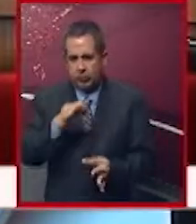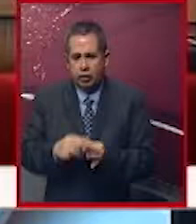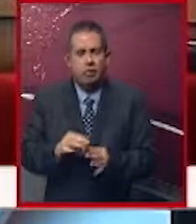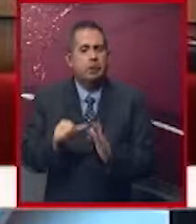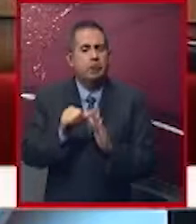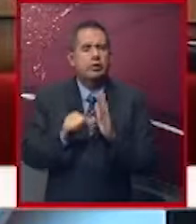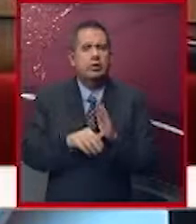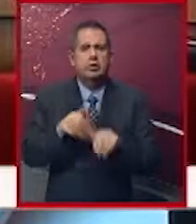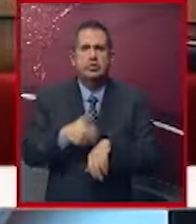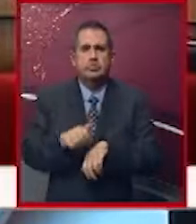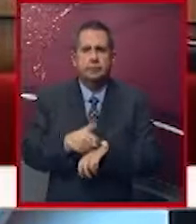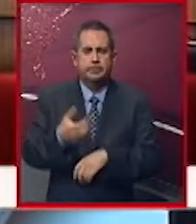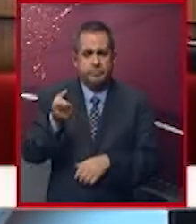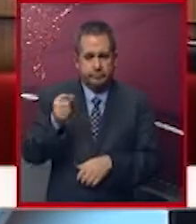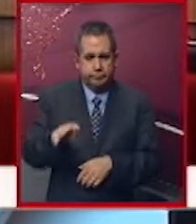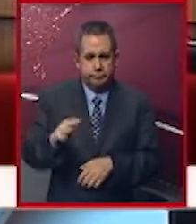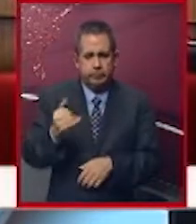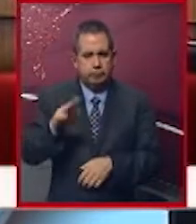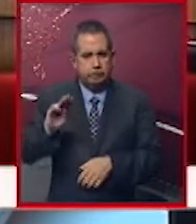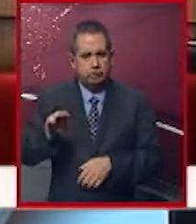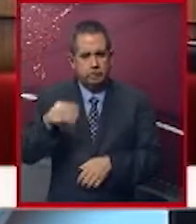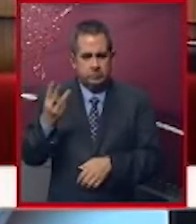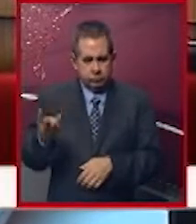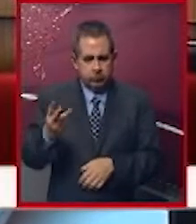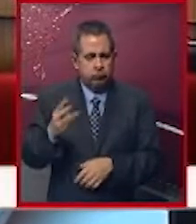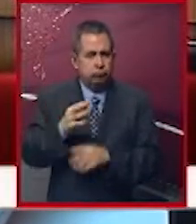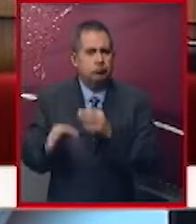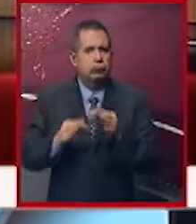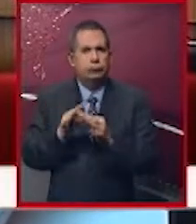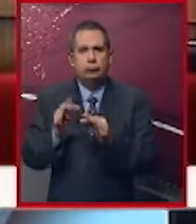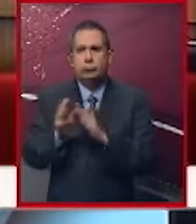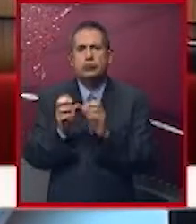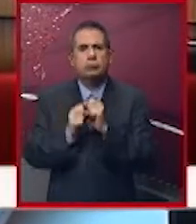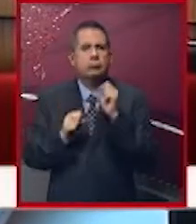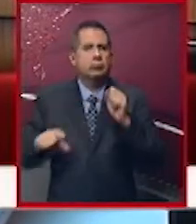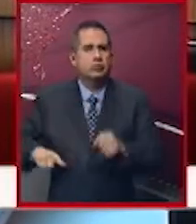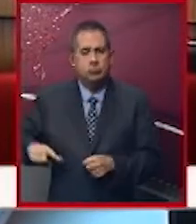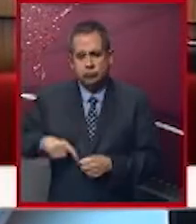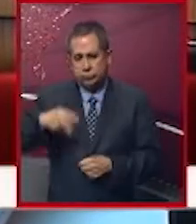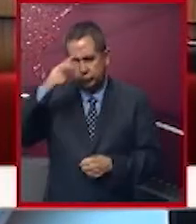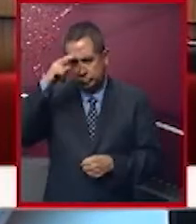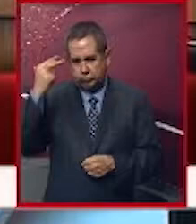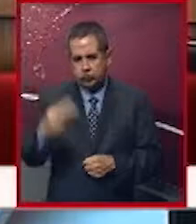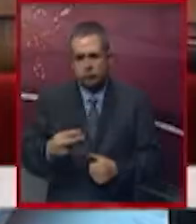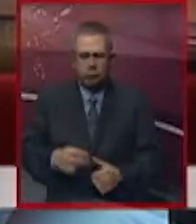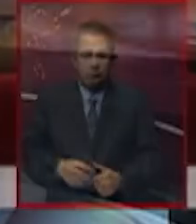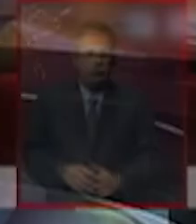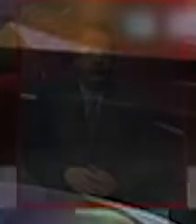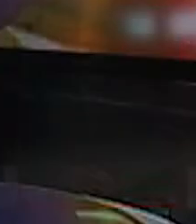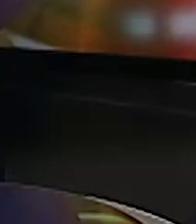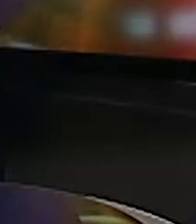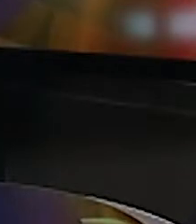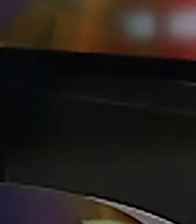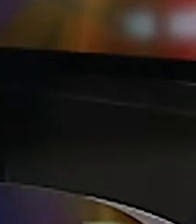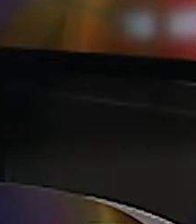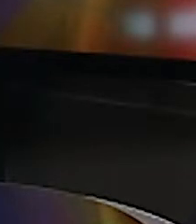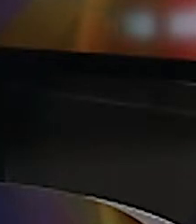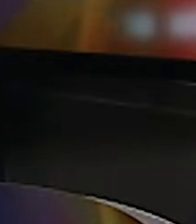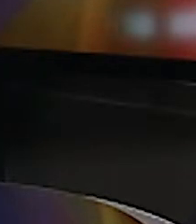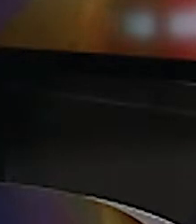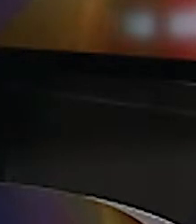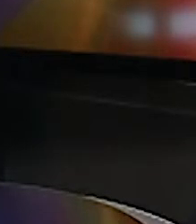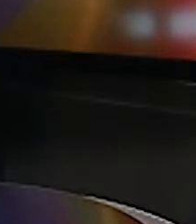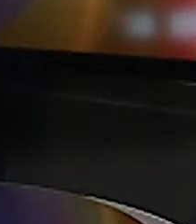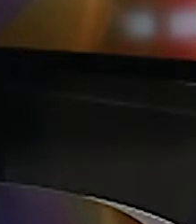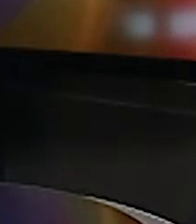artículos 69 y 93 de la Constitución Política de los Estados Unidos Mexicanos. De esa